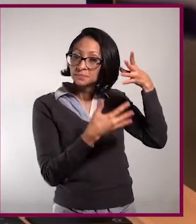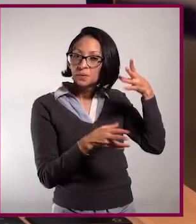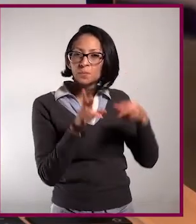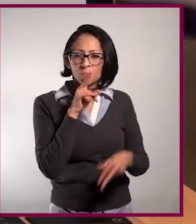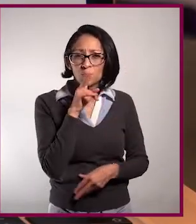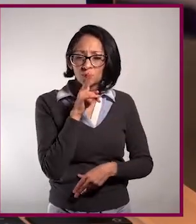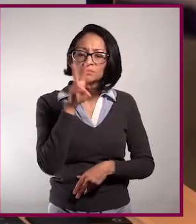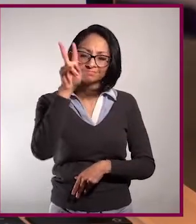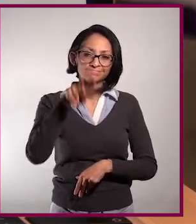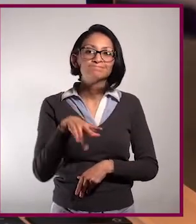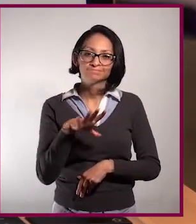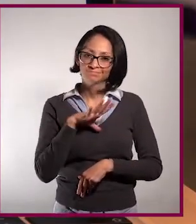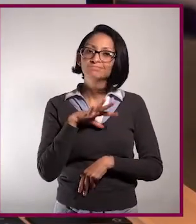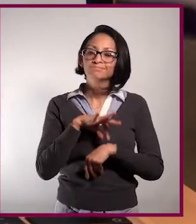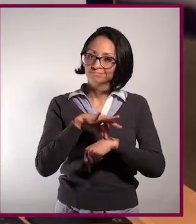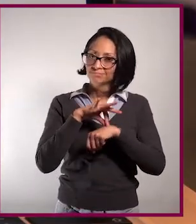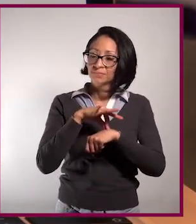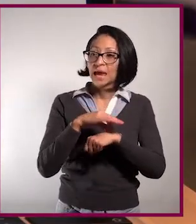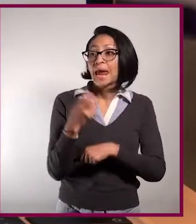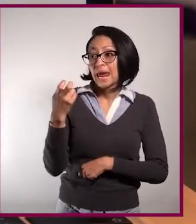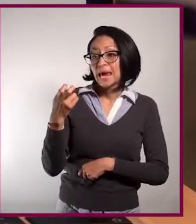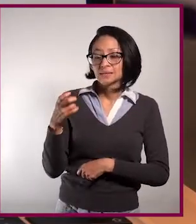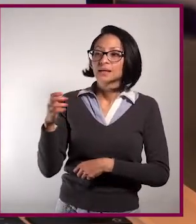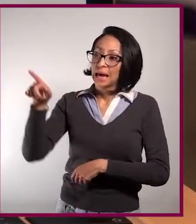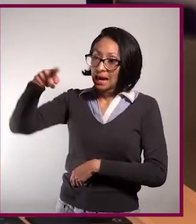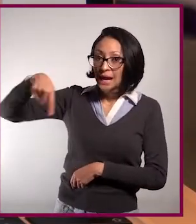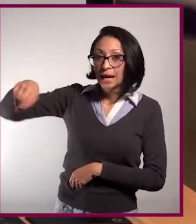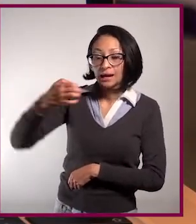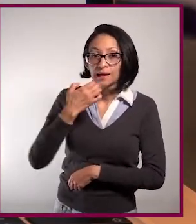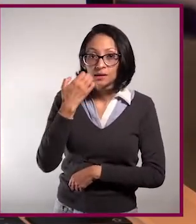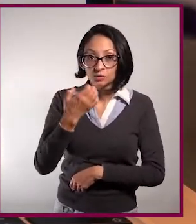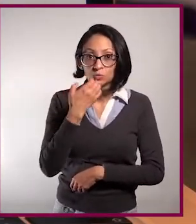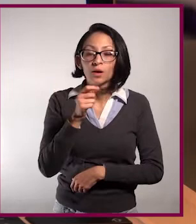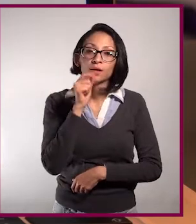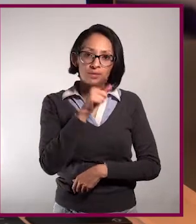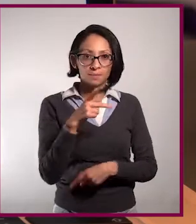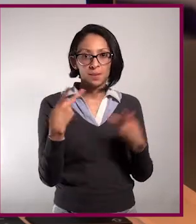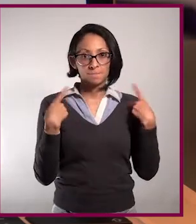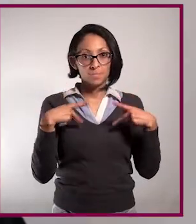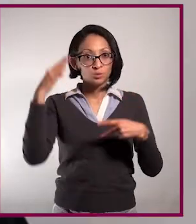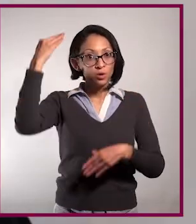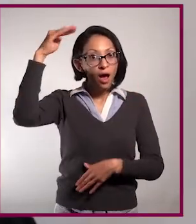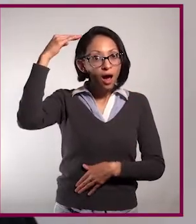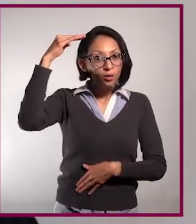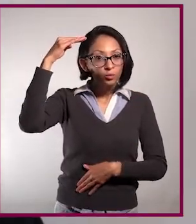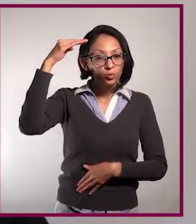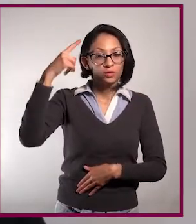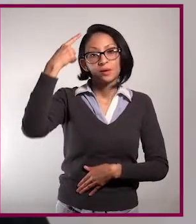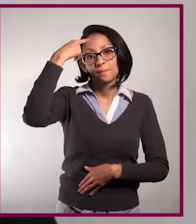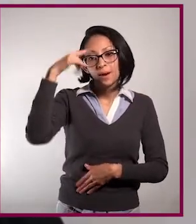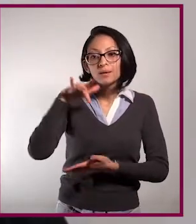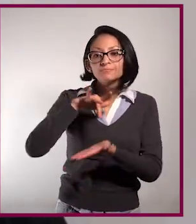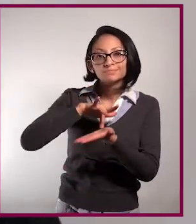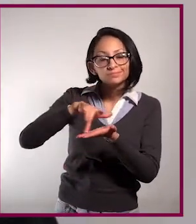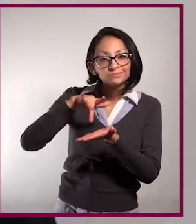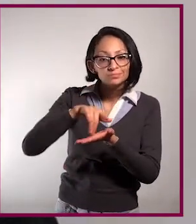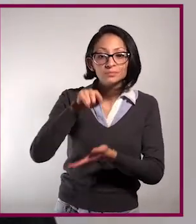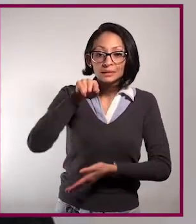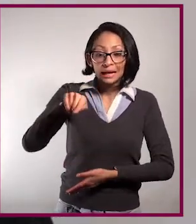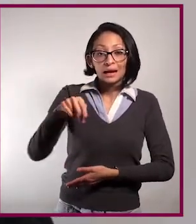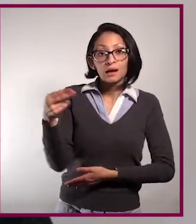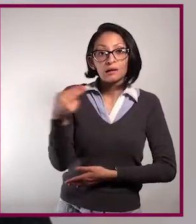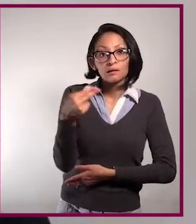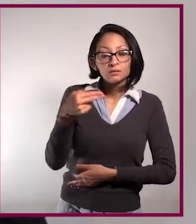estas preocupaciones son reales y corresponden a las instituciones, como las escuelas, y a las personas adultas a tu alrededor, que tengas todo